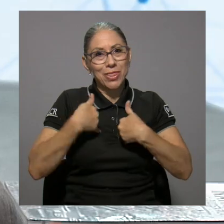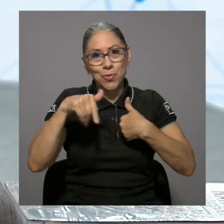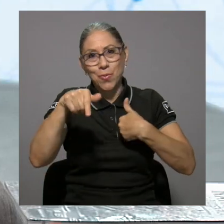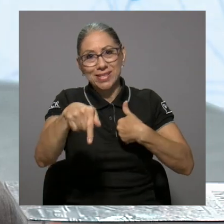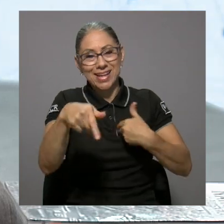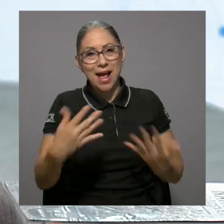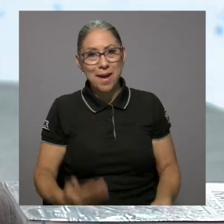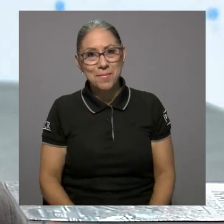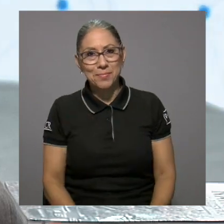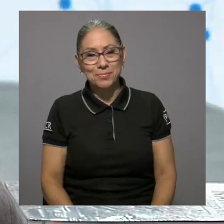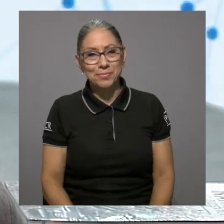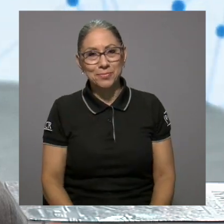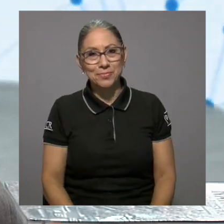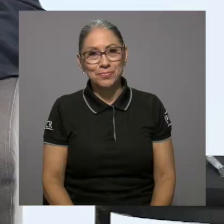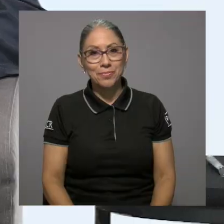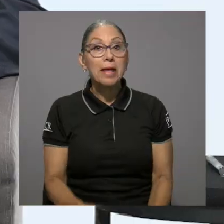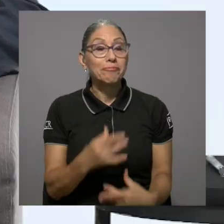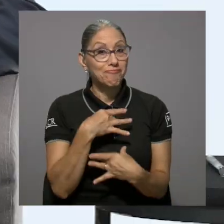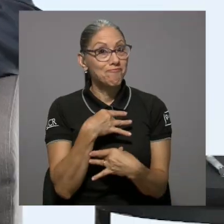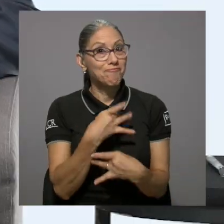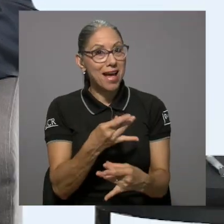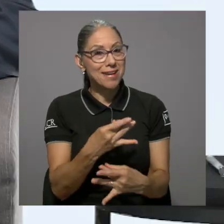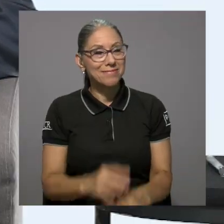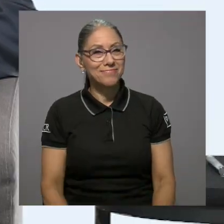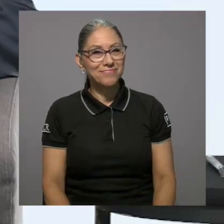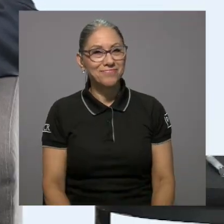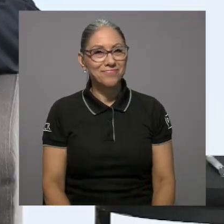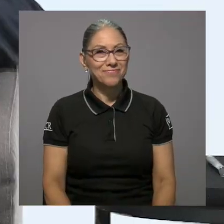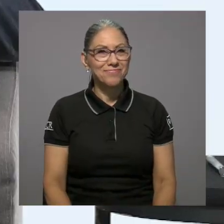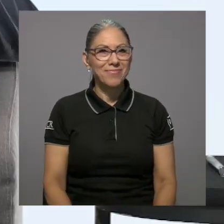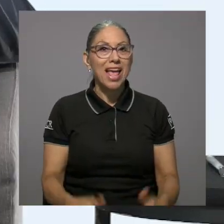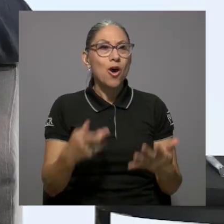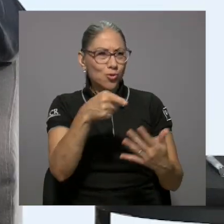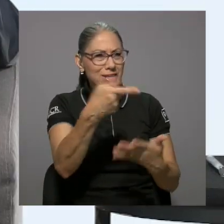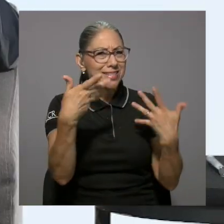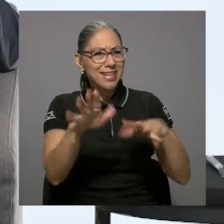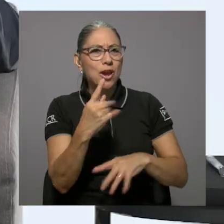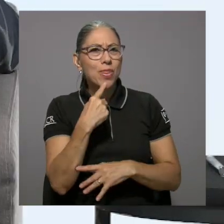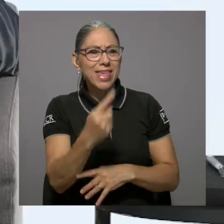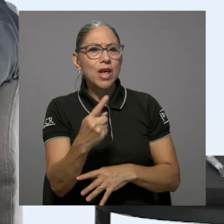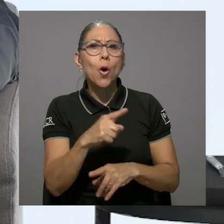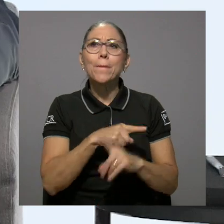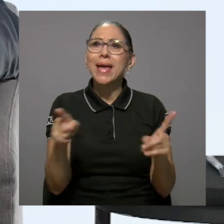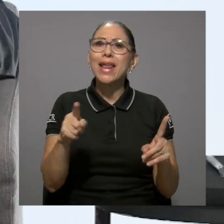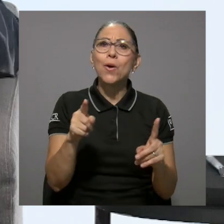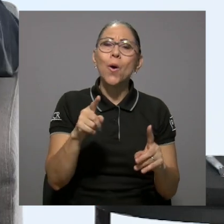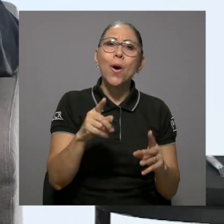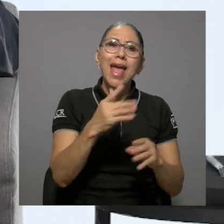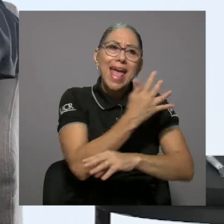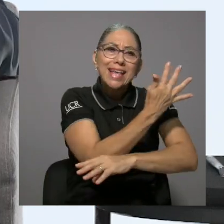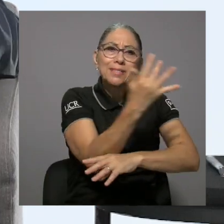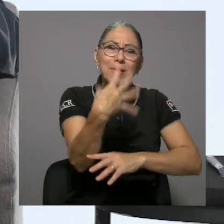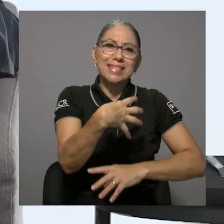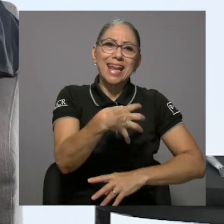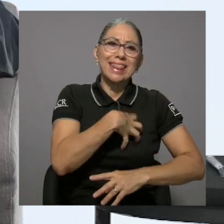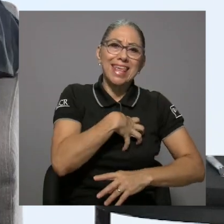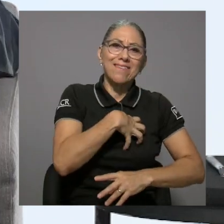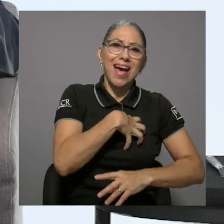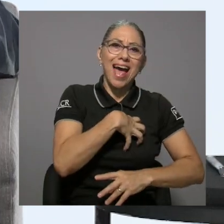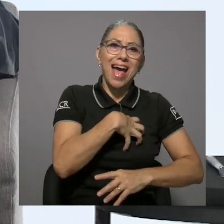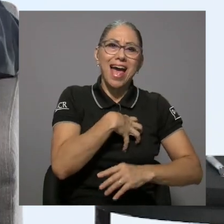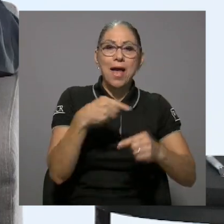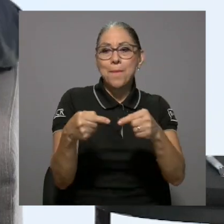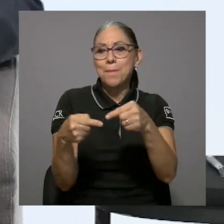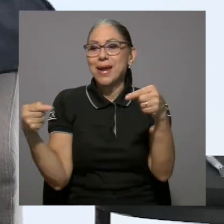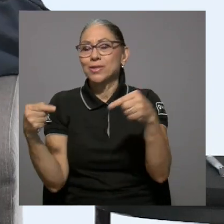este campus. Qué interesante. ¿Qué entendemos? Usted ya lo mencionó, especie nativa versus una especie